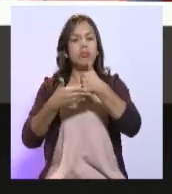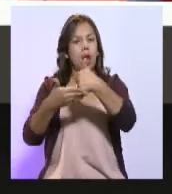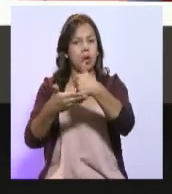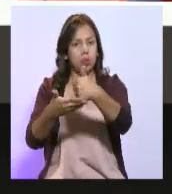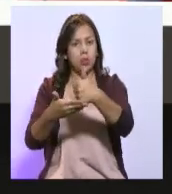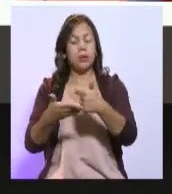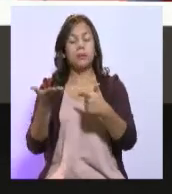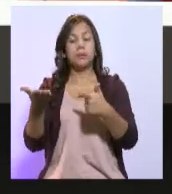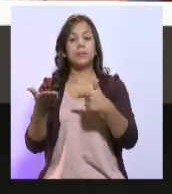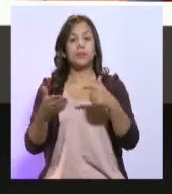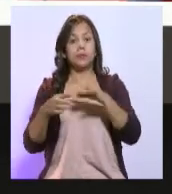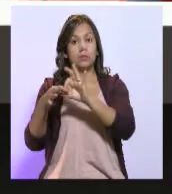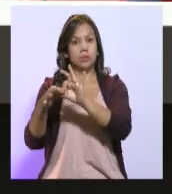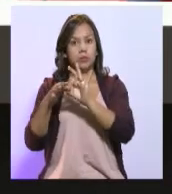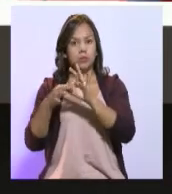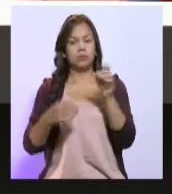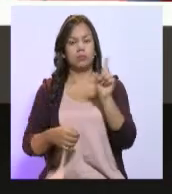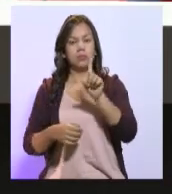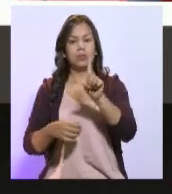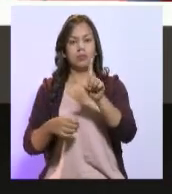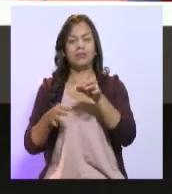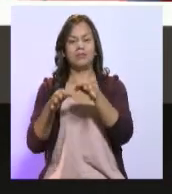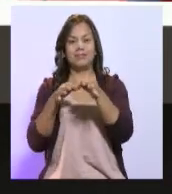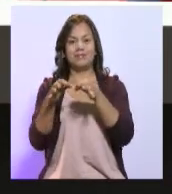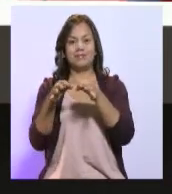Karel Sack desde la Comisión de Justicia. Adelante.